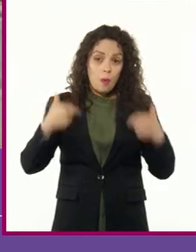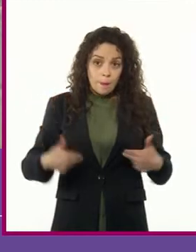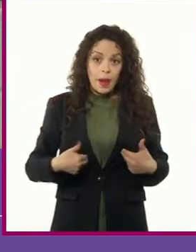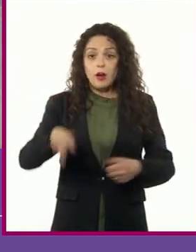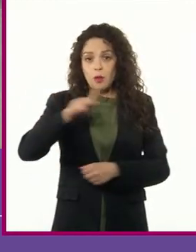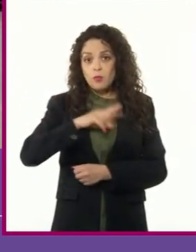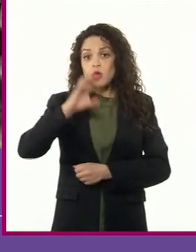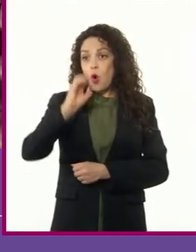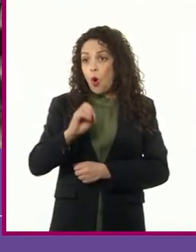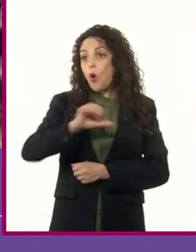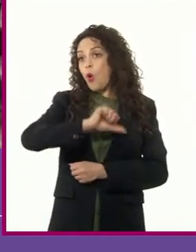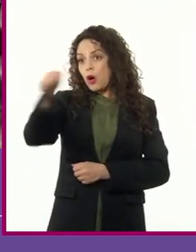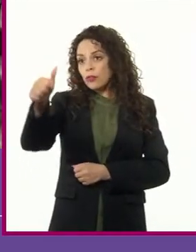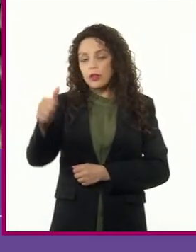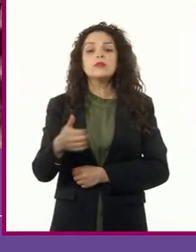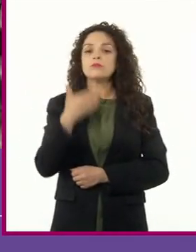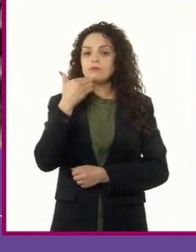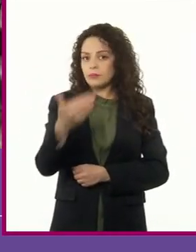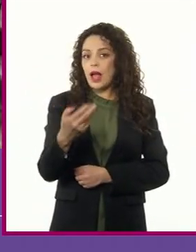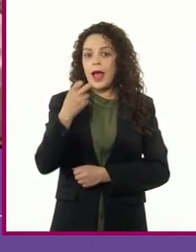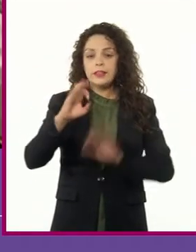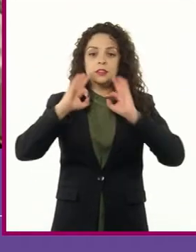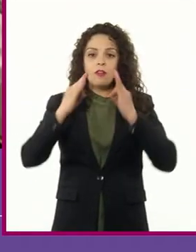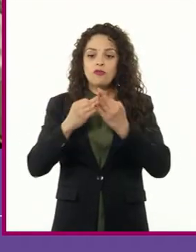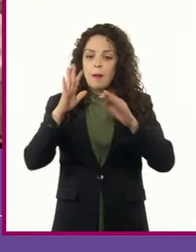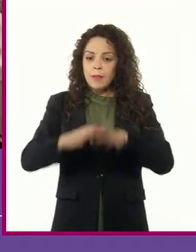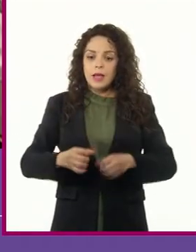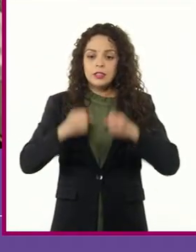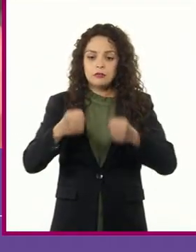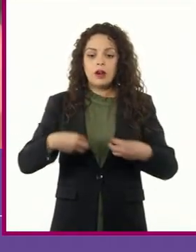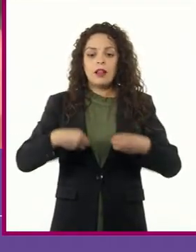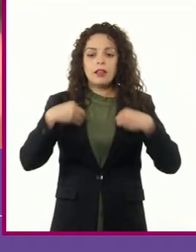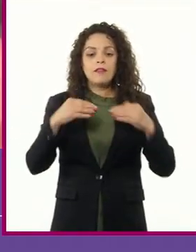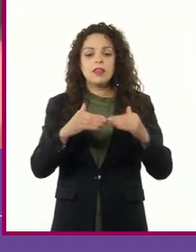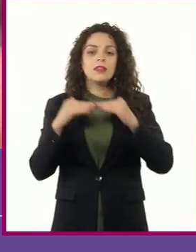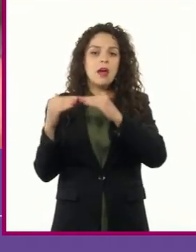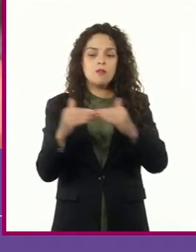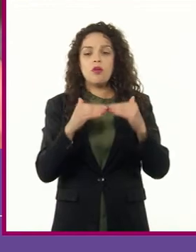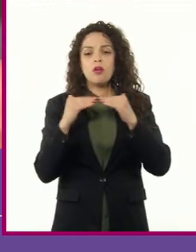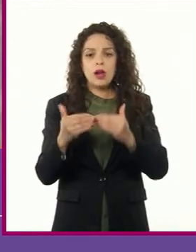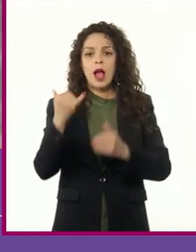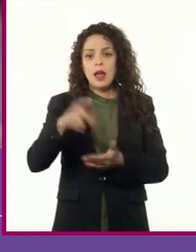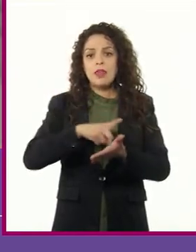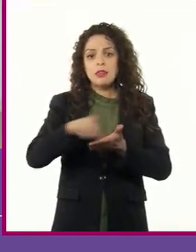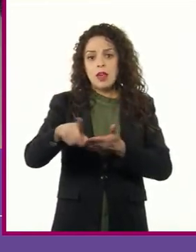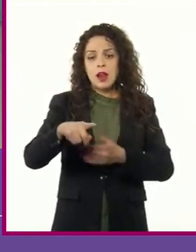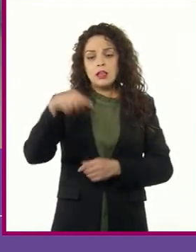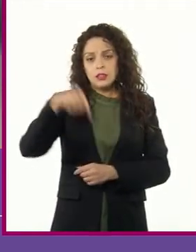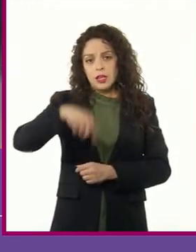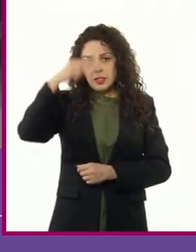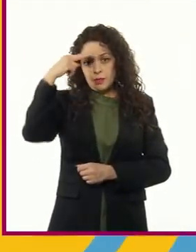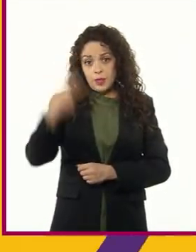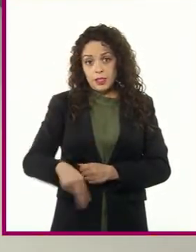los propios. Es otra manera de fortalecer la vida democrática y el Estado de Derecho en nuestro